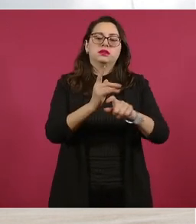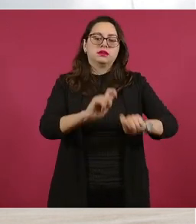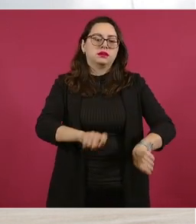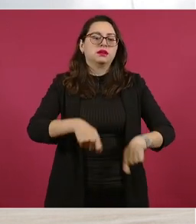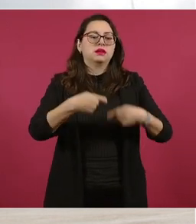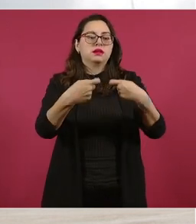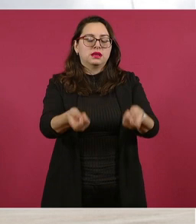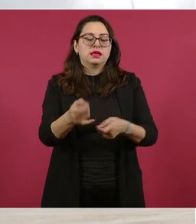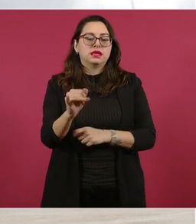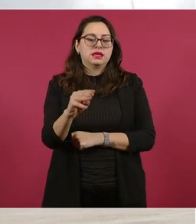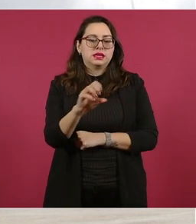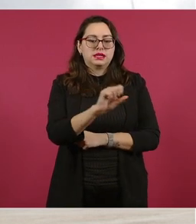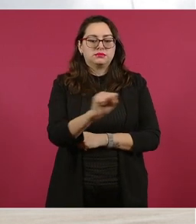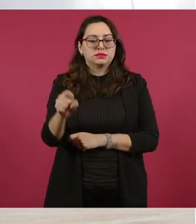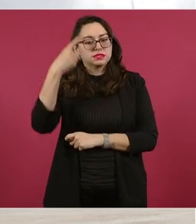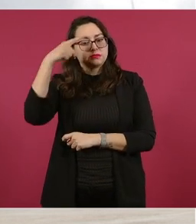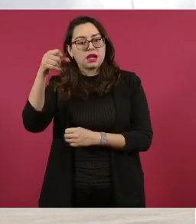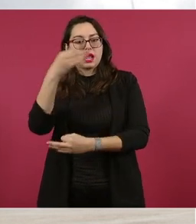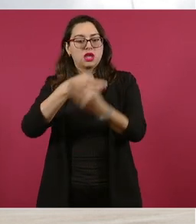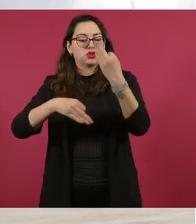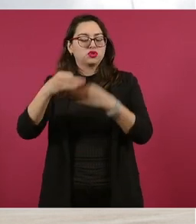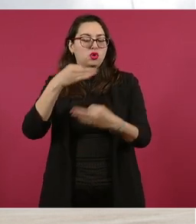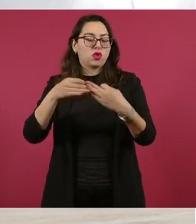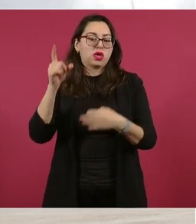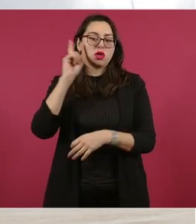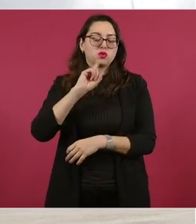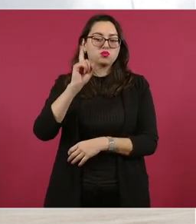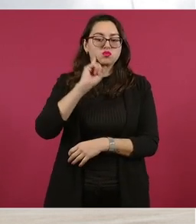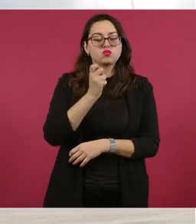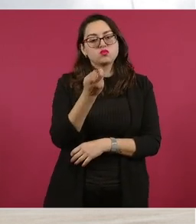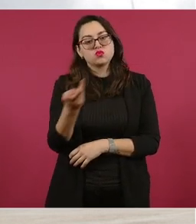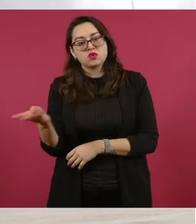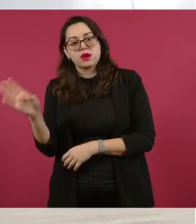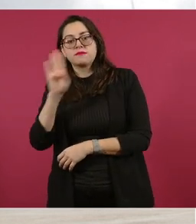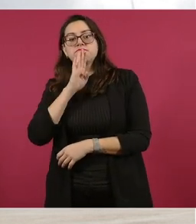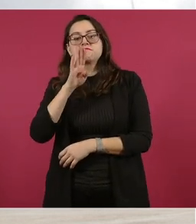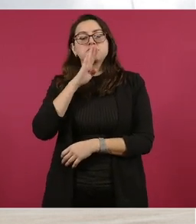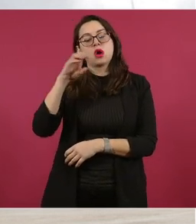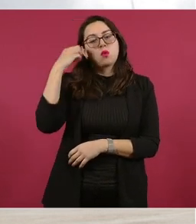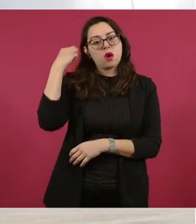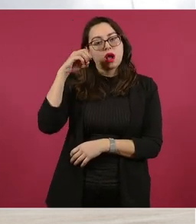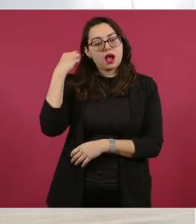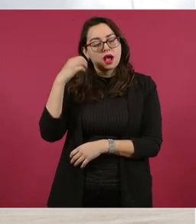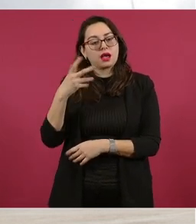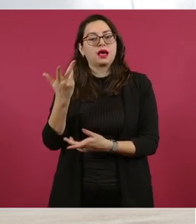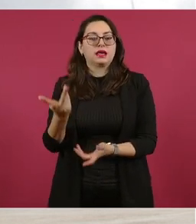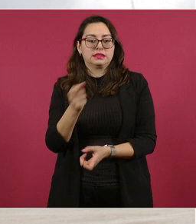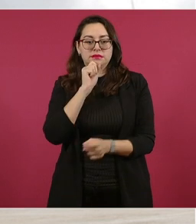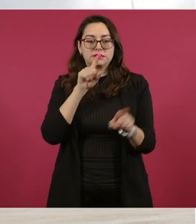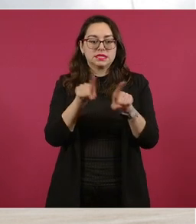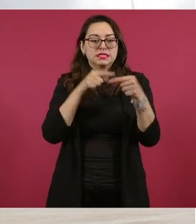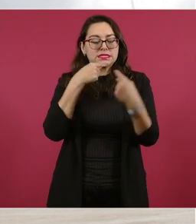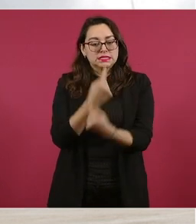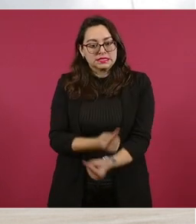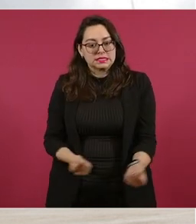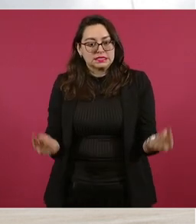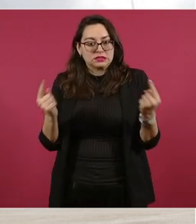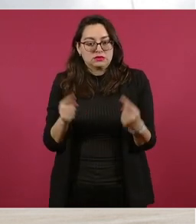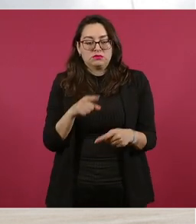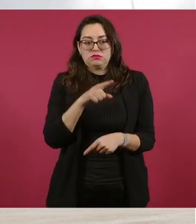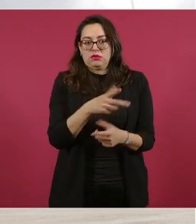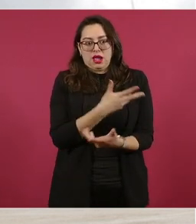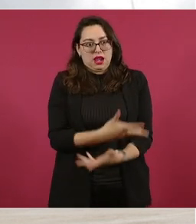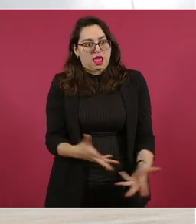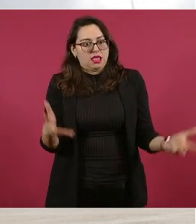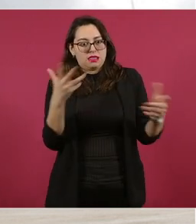atención universal para la madre y el niño de Oaxaca. Es un hospital de altísimas capacidades que también se echará